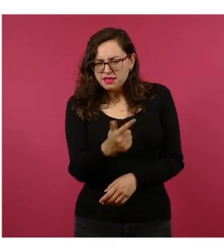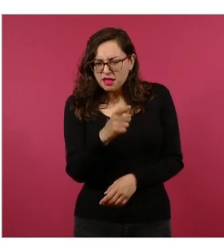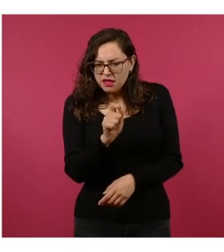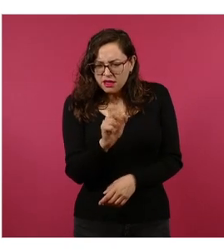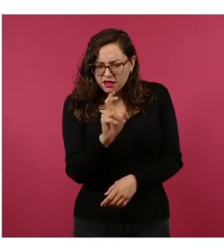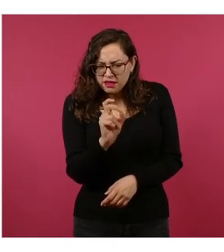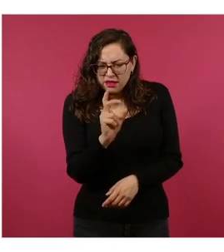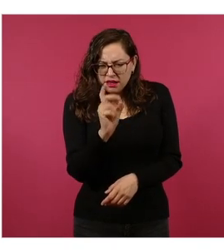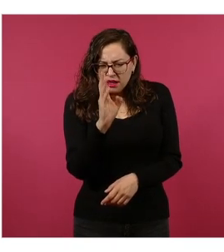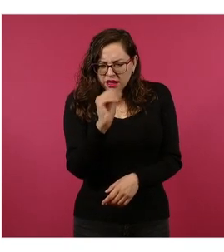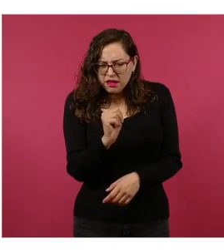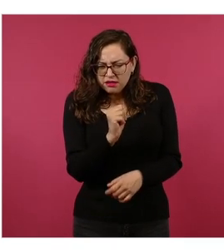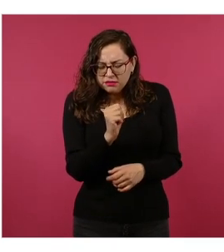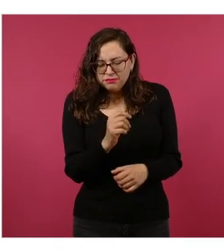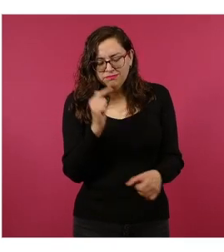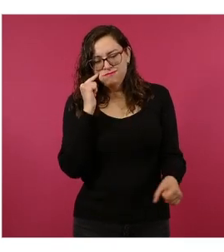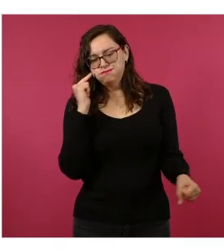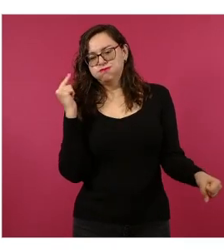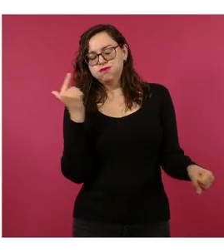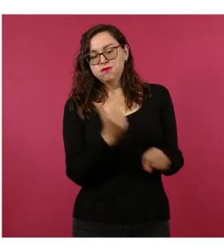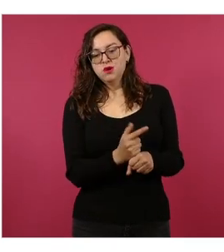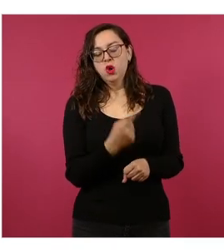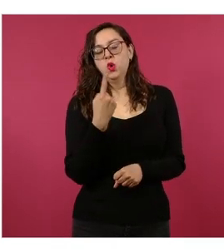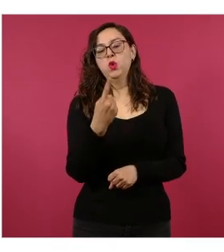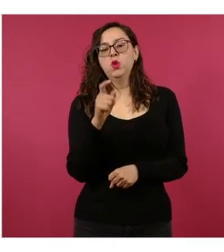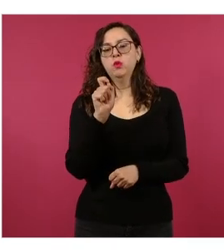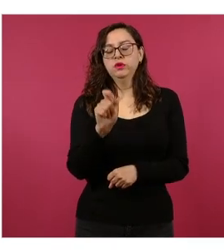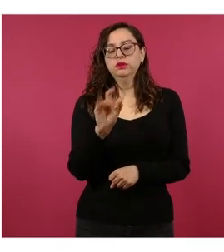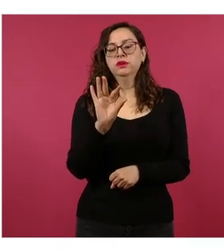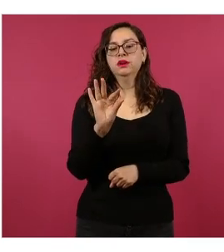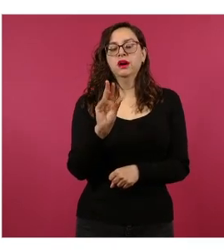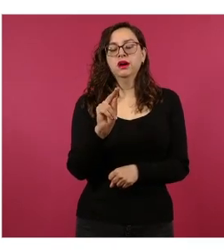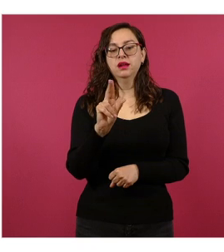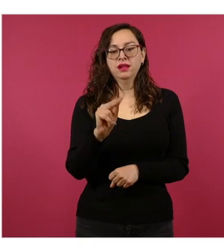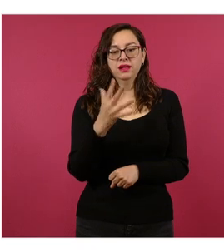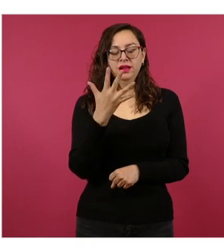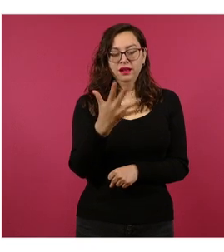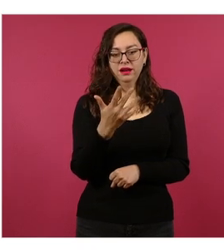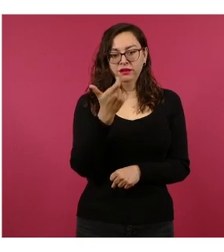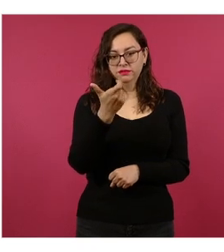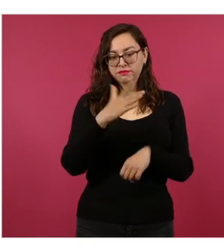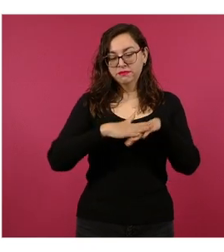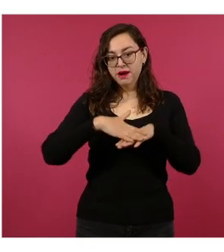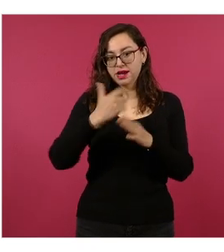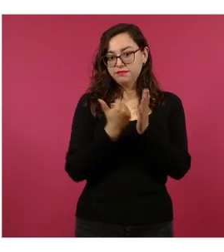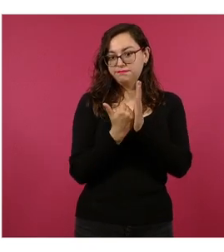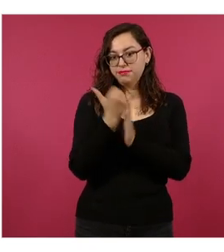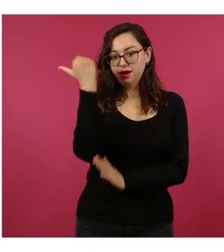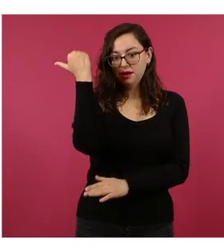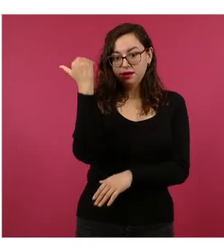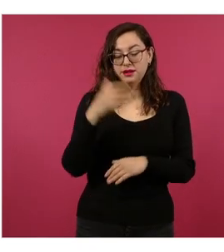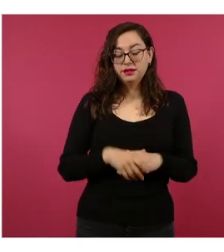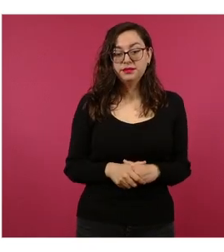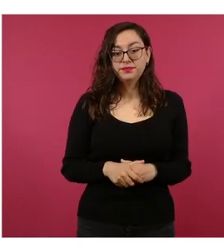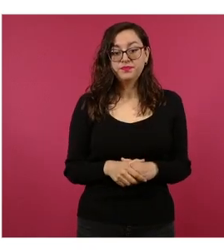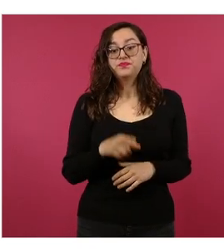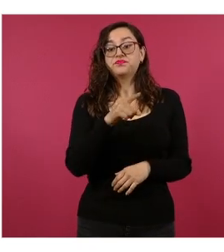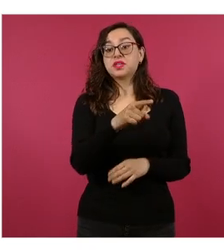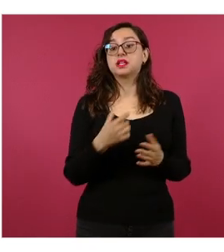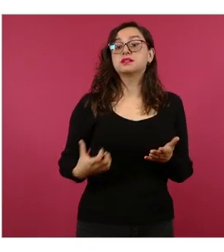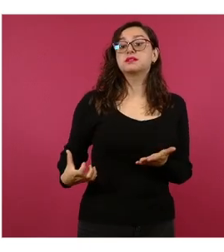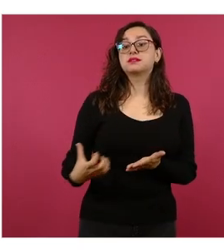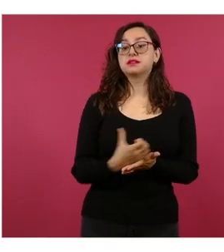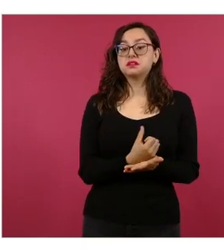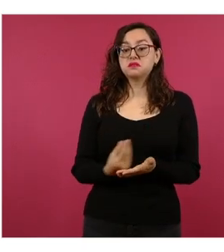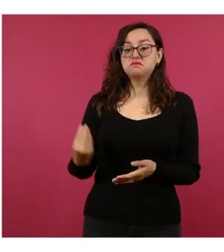39 centavos el litro, 1.85 más caro que el promedio nacional, pero también hay que verlo, el indicador de ganancia